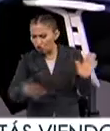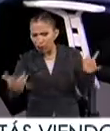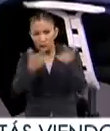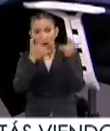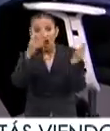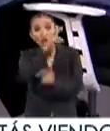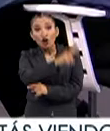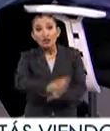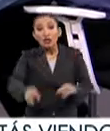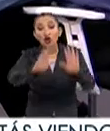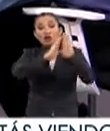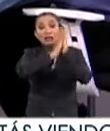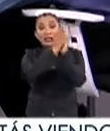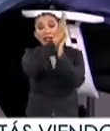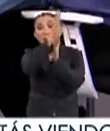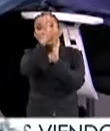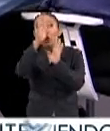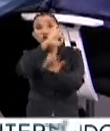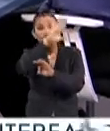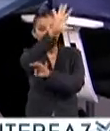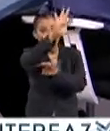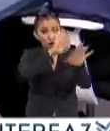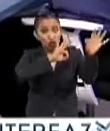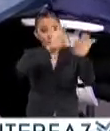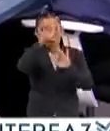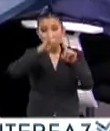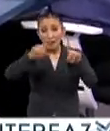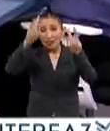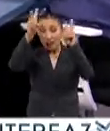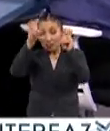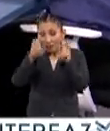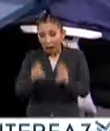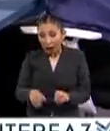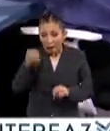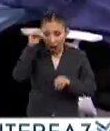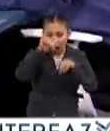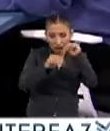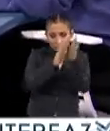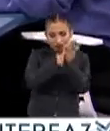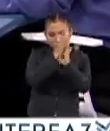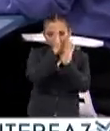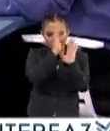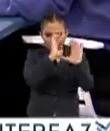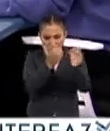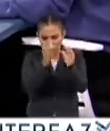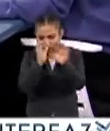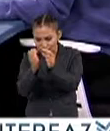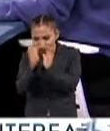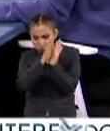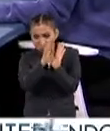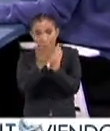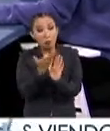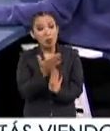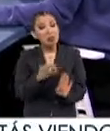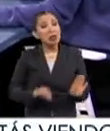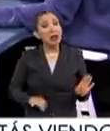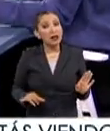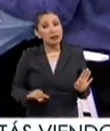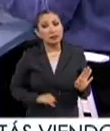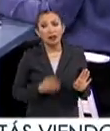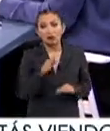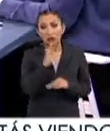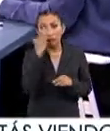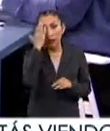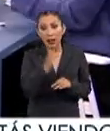estos 200 escogieron todos los géneros y los hicieron por bloques. Oye, pues qué interesante, ¿no? Todo lo que